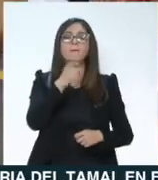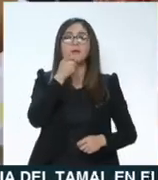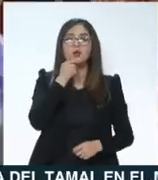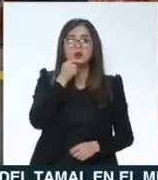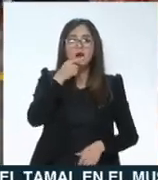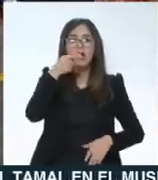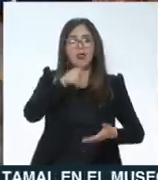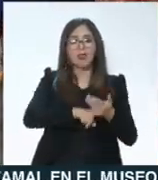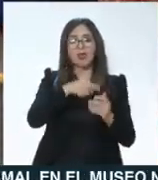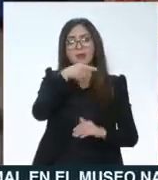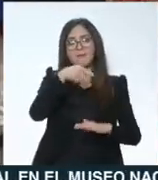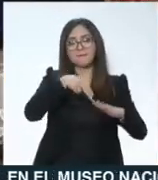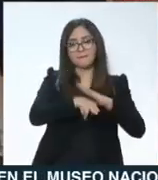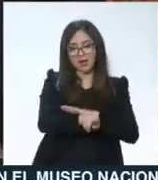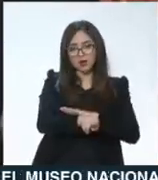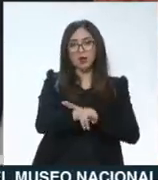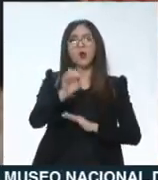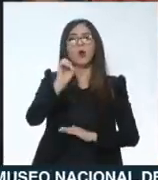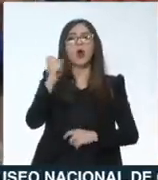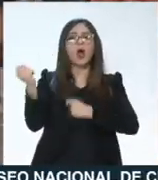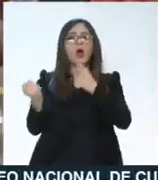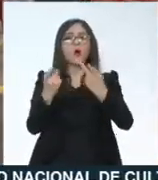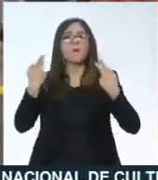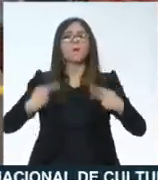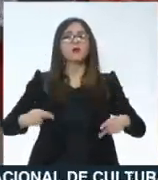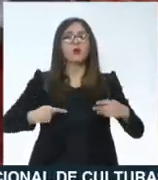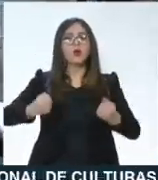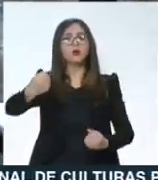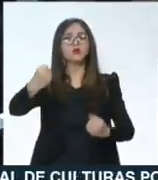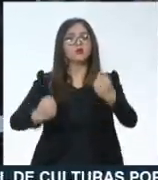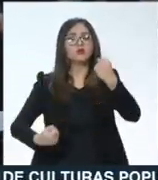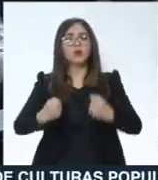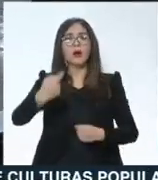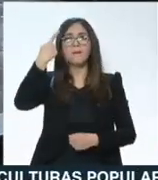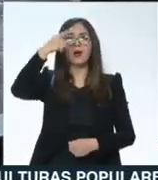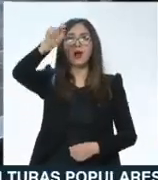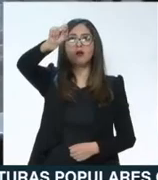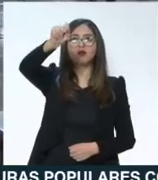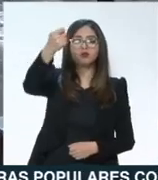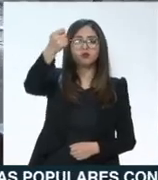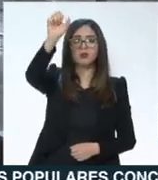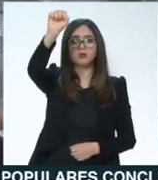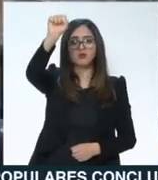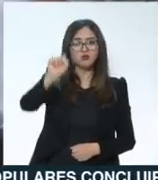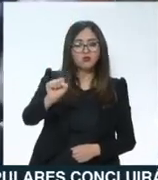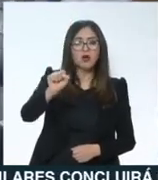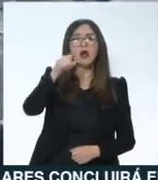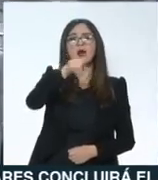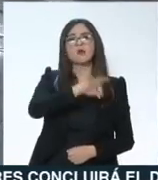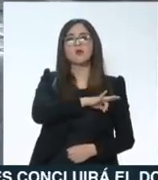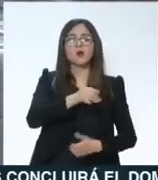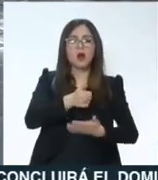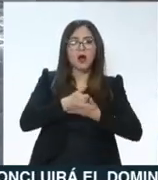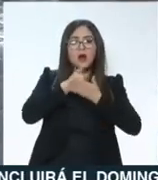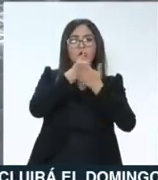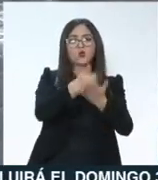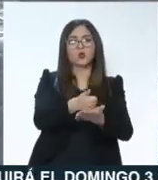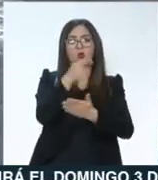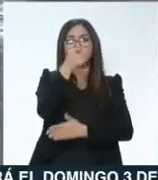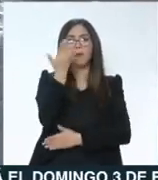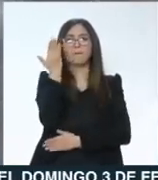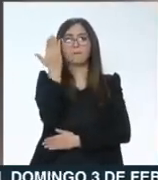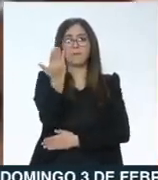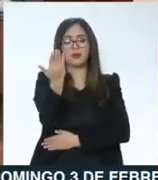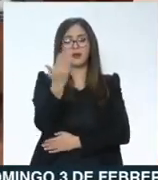los operadores que van a hacer como la mecánica para desactivar la palanca y ahí puedes brindar te pueden brindar el apoyo, perdón, puedes solicitarlo.